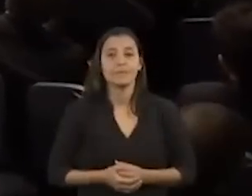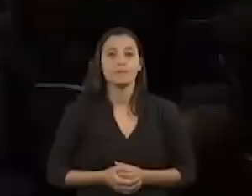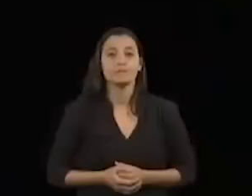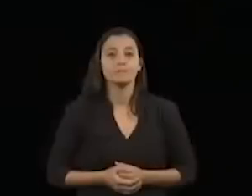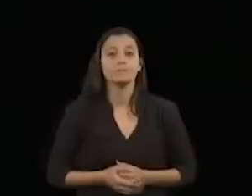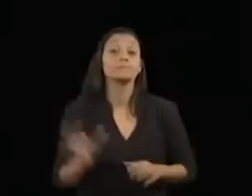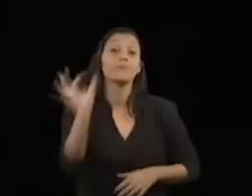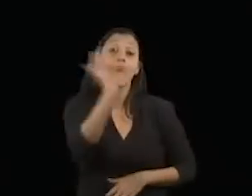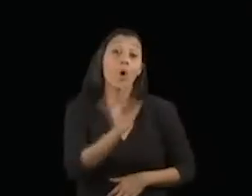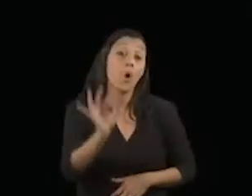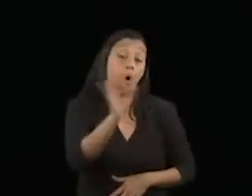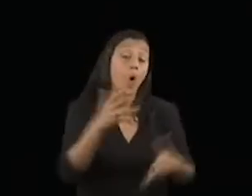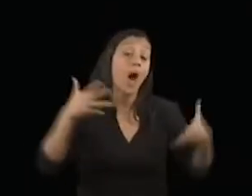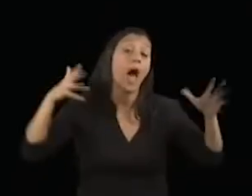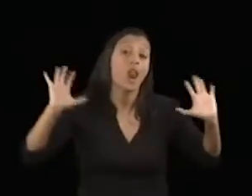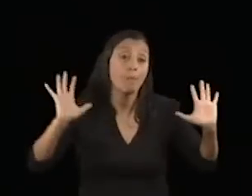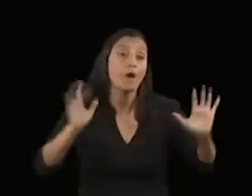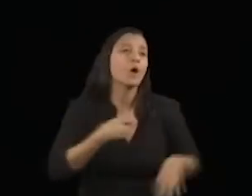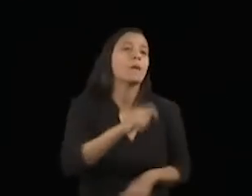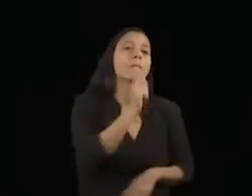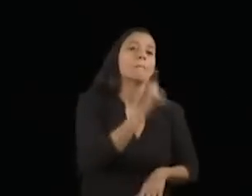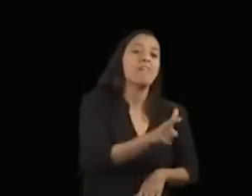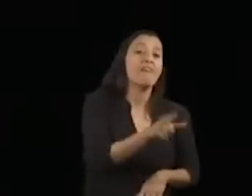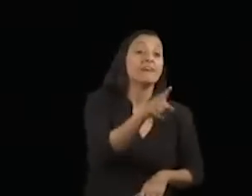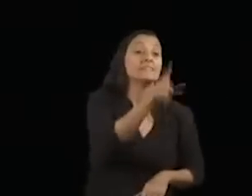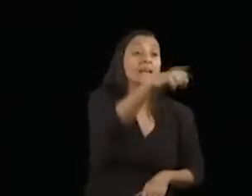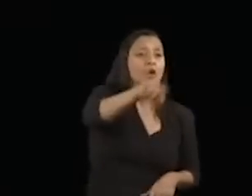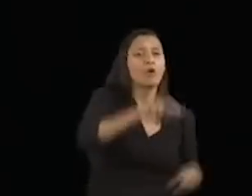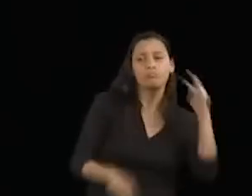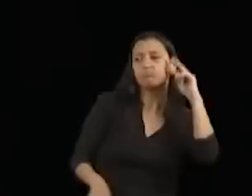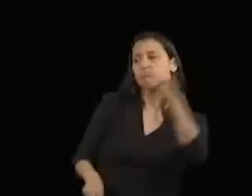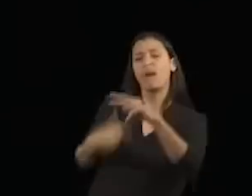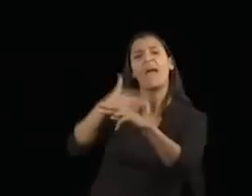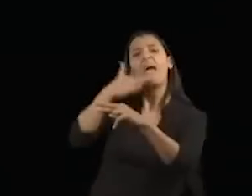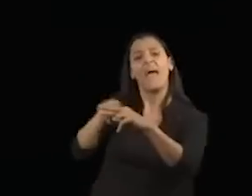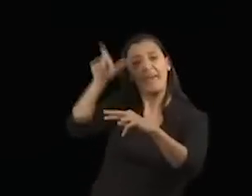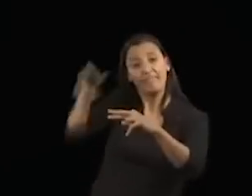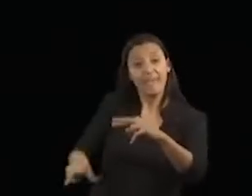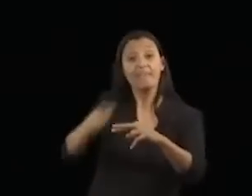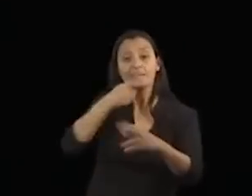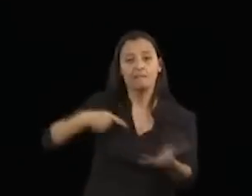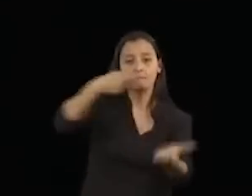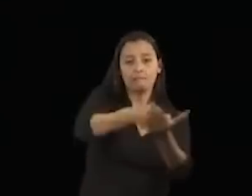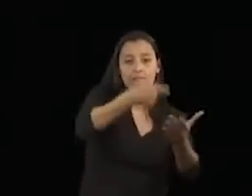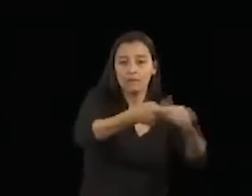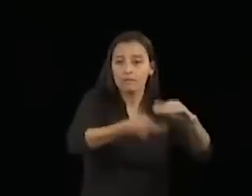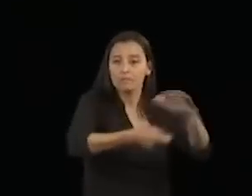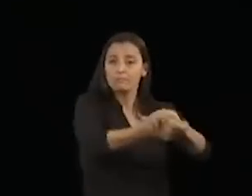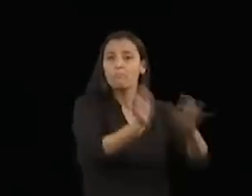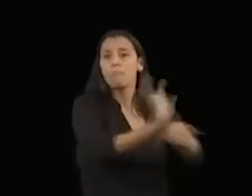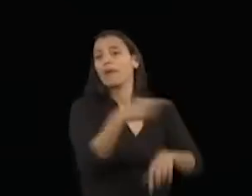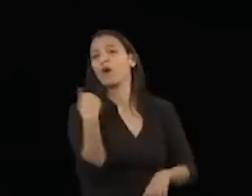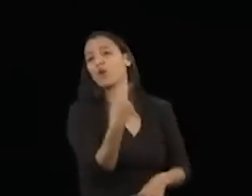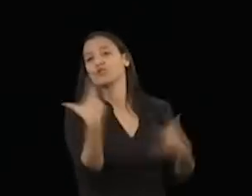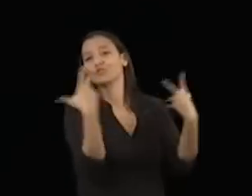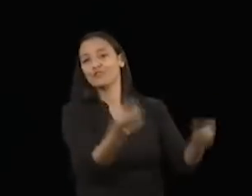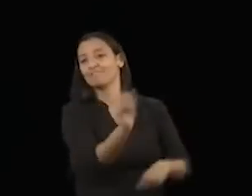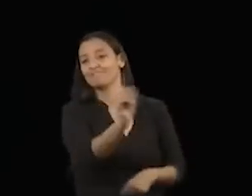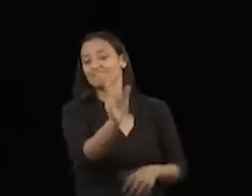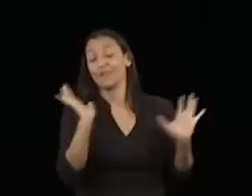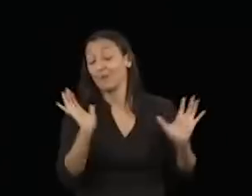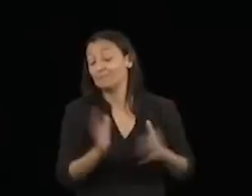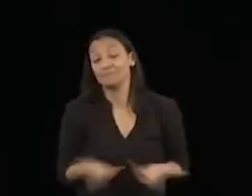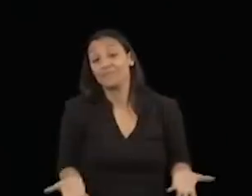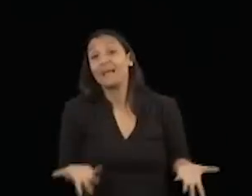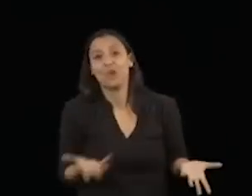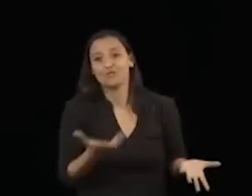O, digamos, les resultaría más fácil entenderlo si se les aportara un billete, pero como nosotros no estamos dispuestos a jugar en esa liga, no